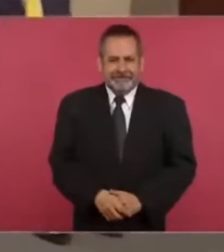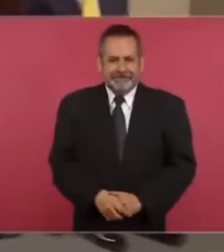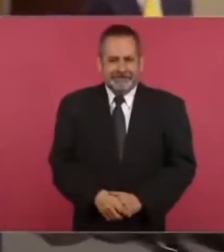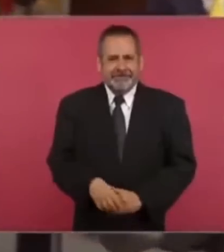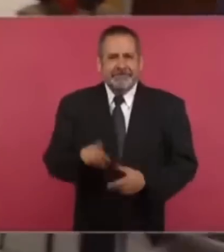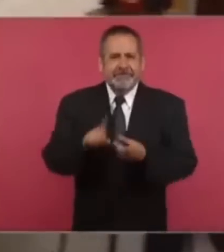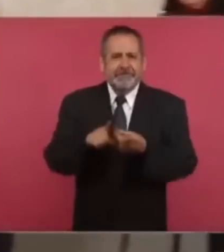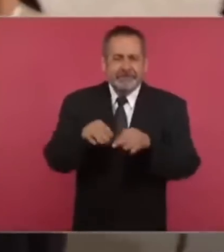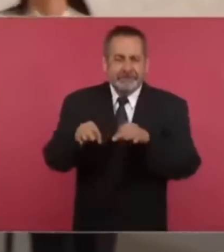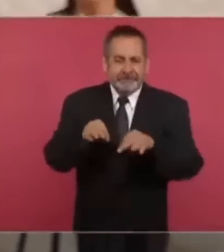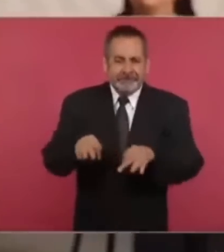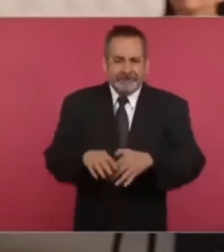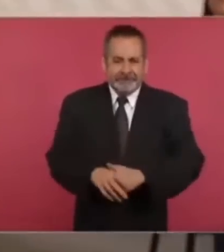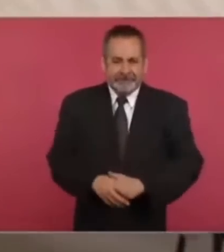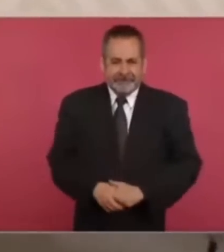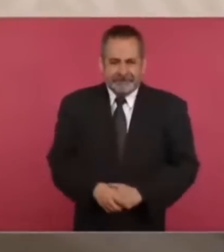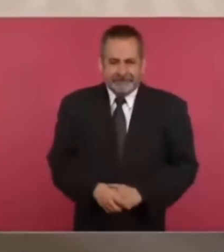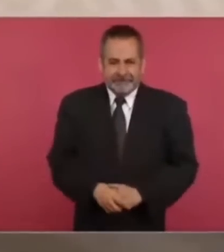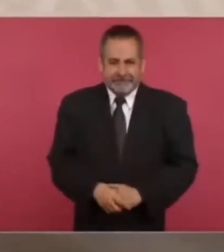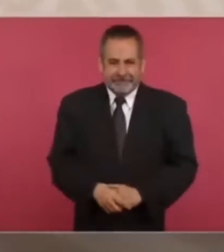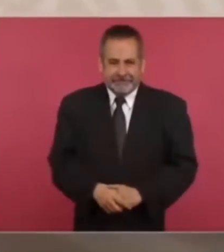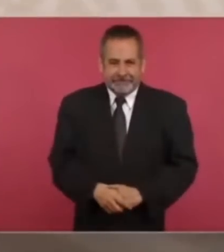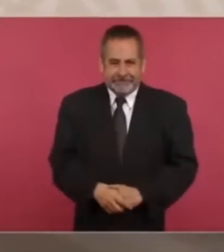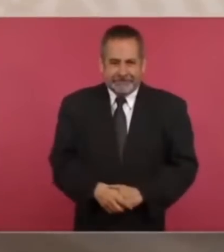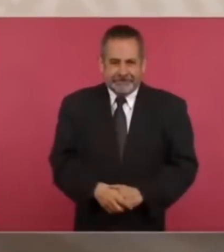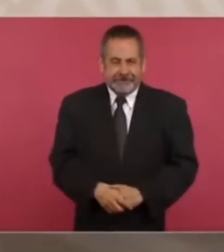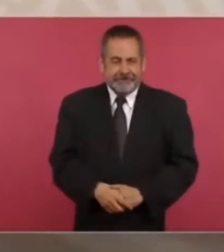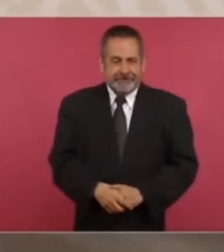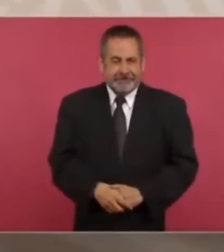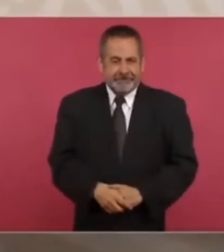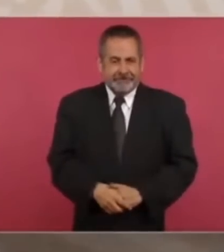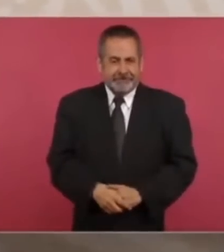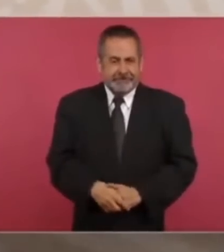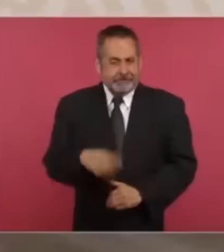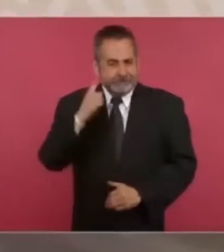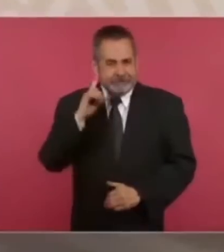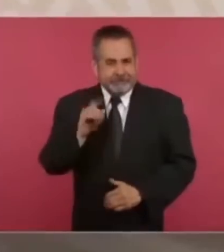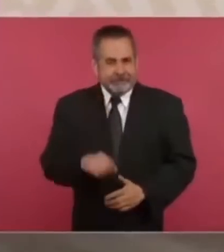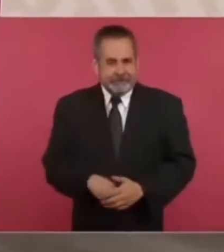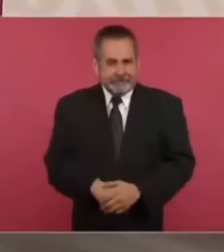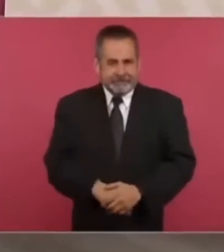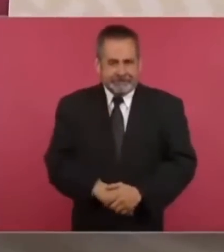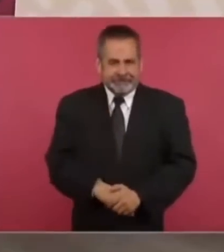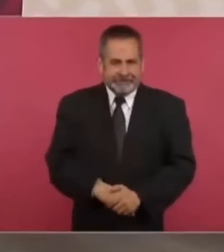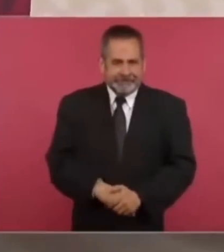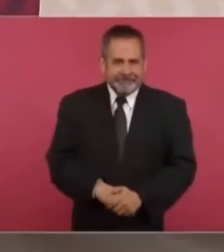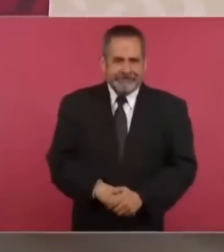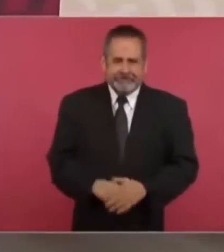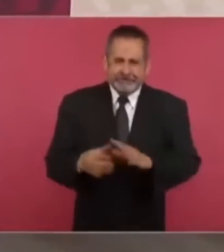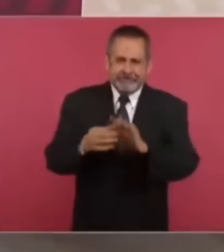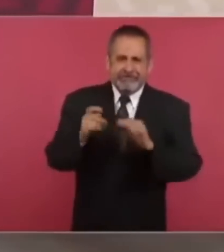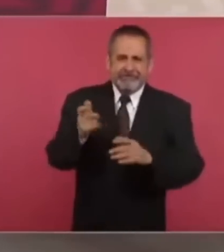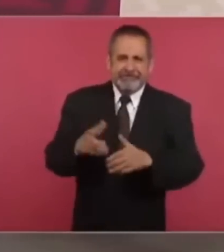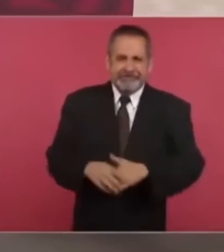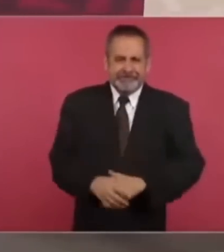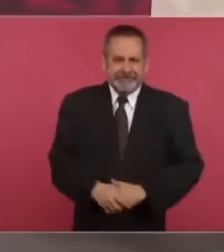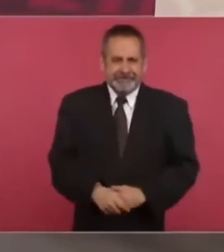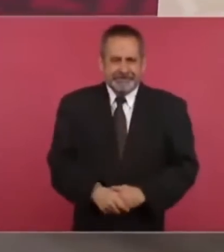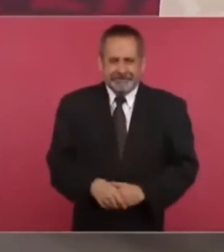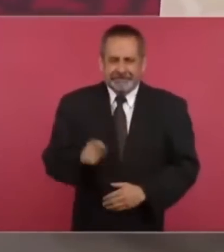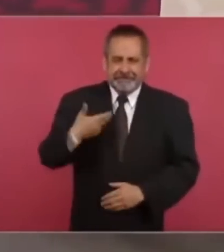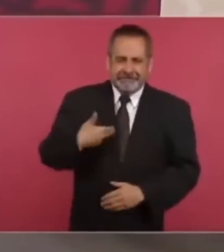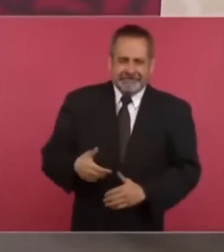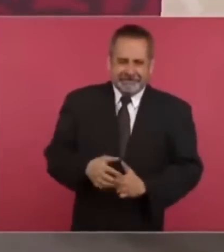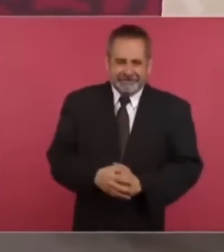¿Tú dónde trabajas? Pues soy la ayudantía de usted, señor presidente. A ver, platica, ¿quién eres